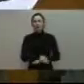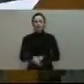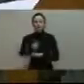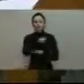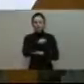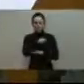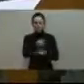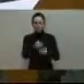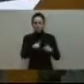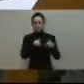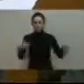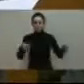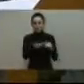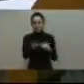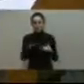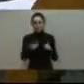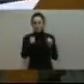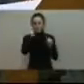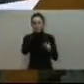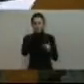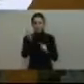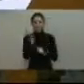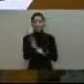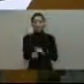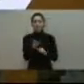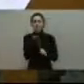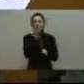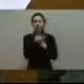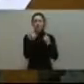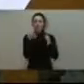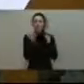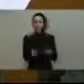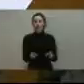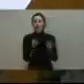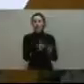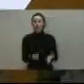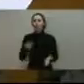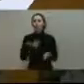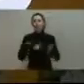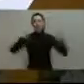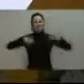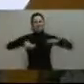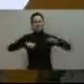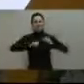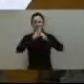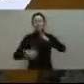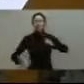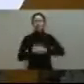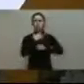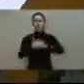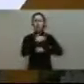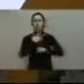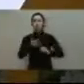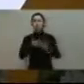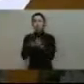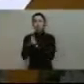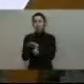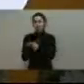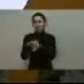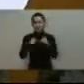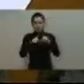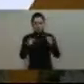asturianos. Es más si cabe, porque la situación se agrava cada vez que hay un temporal, algo normal en Asturias, pero si